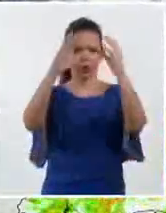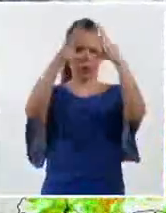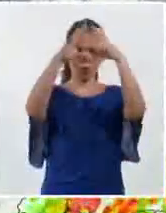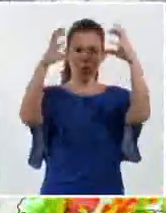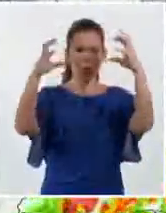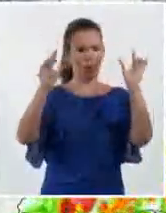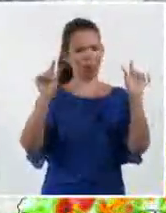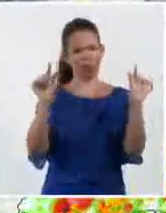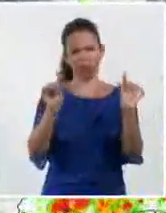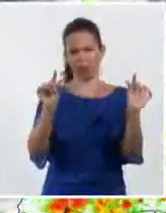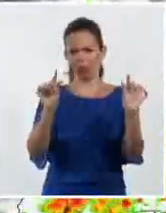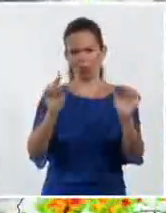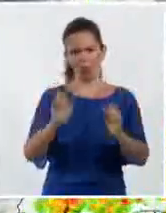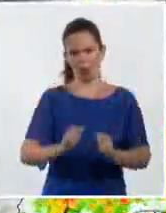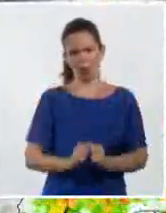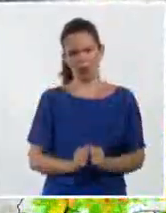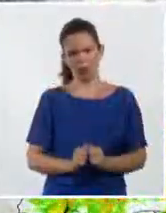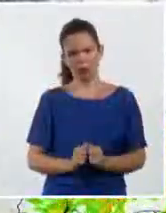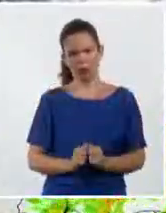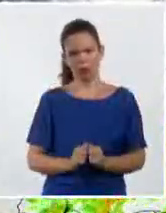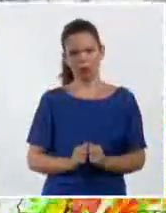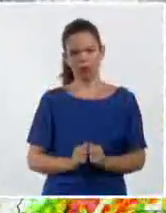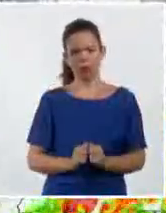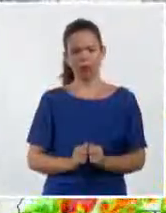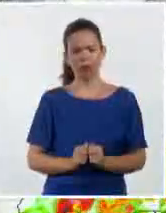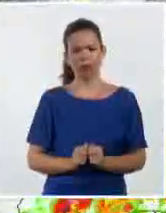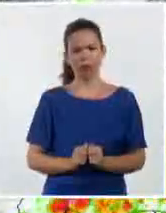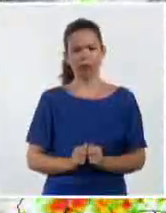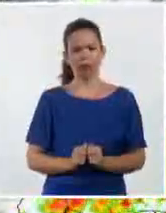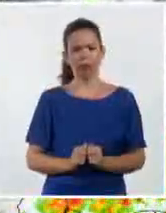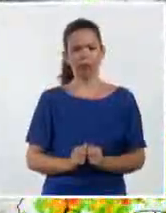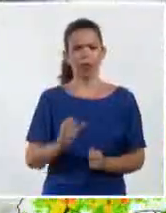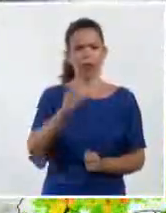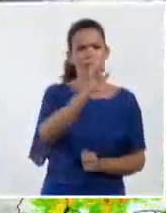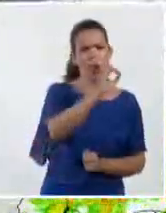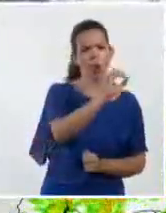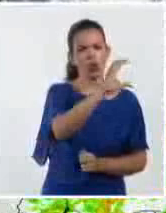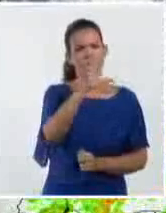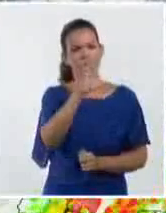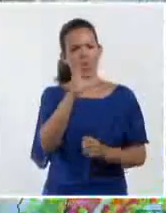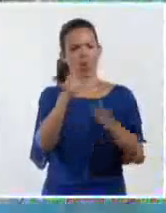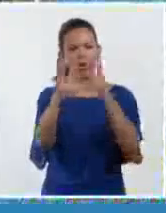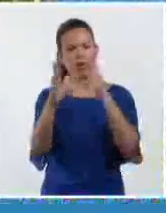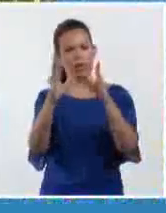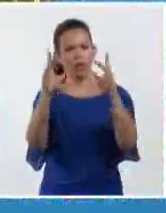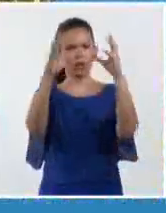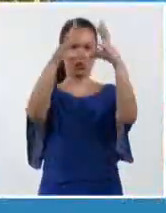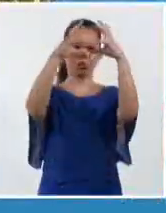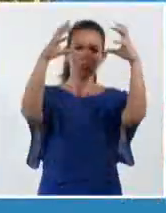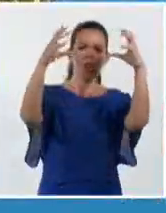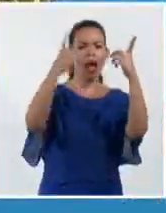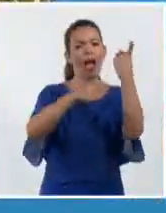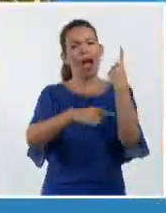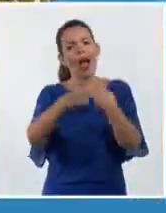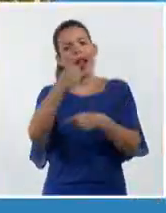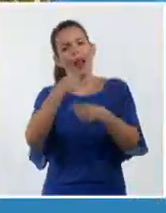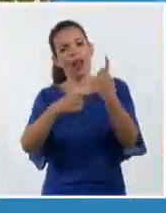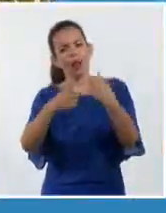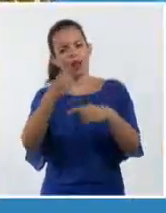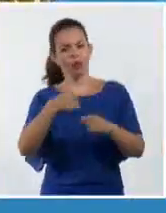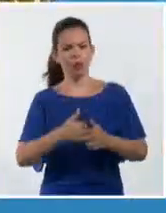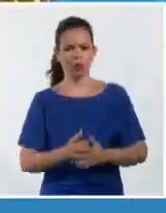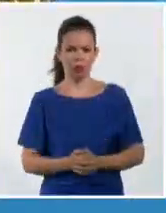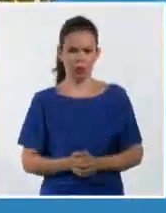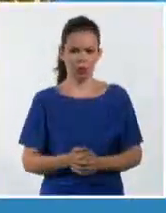y sus mares adyacentes, solo algunos nublados altos que transitan sobre el occidente y centro del país. Sin embargo, durante la tarde estará parcialmente nublado